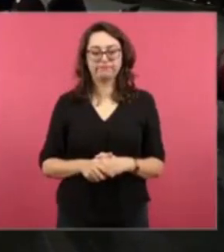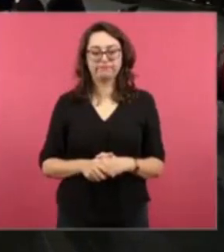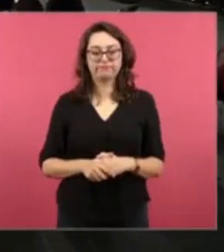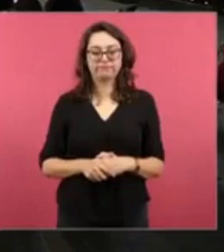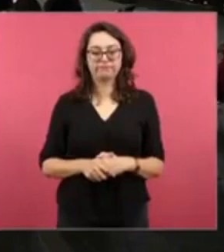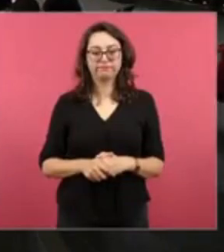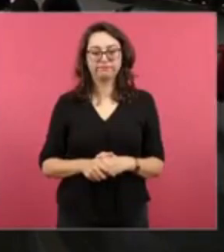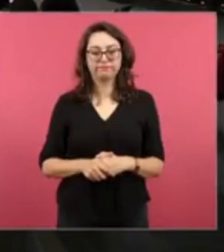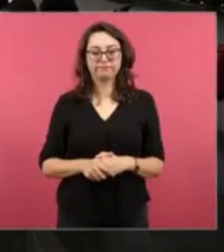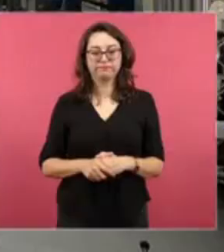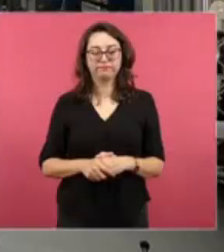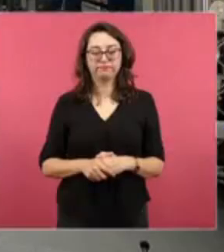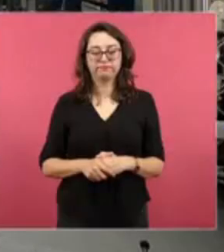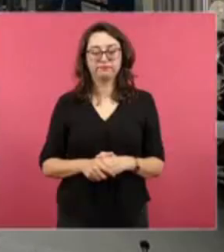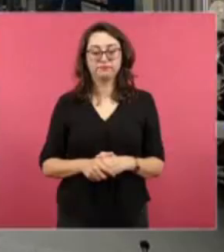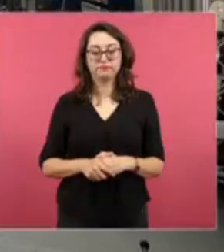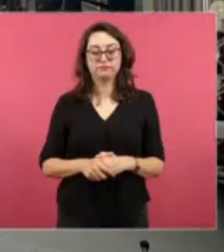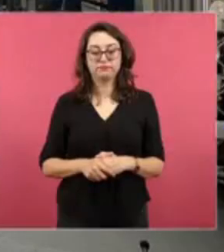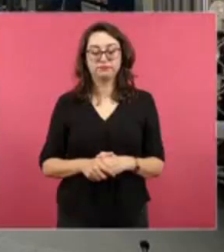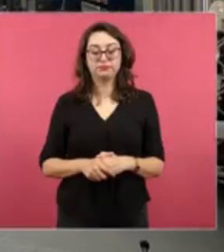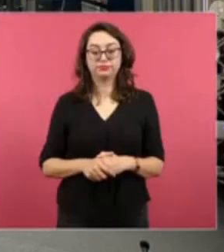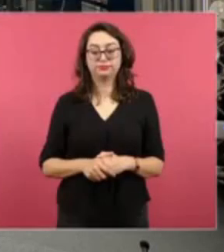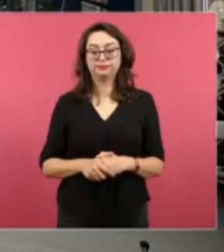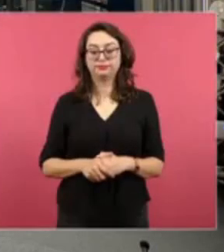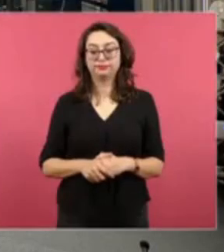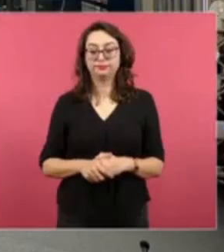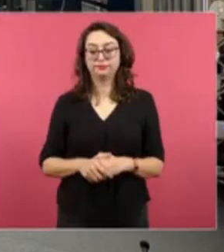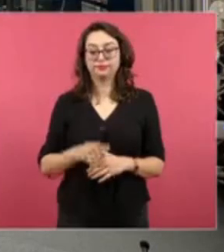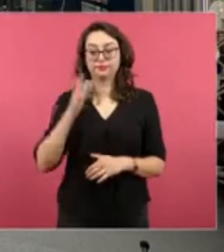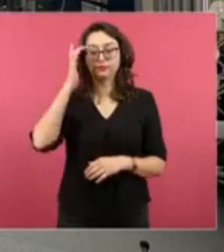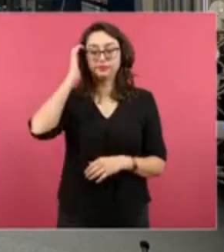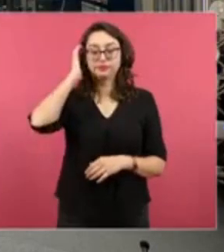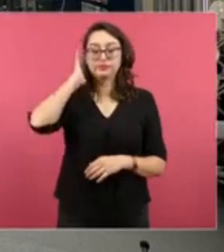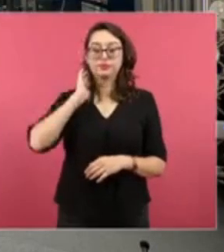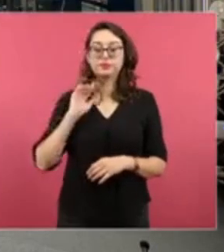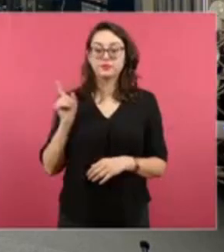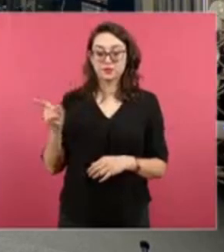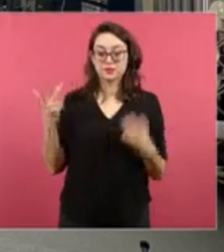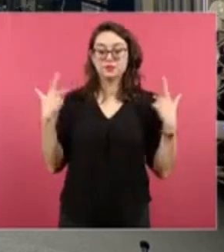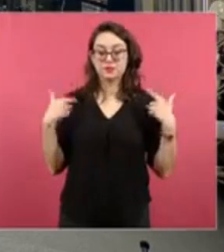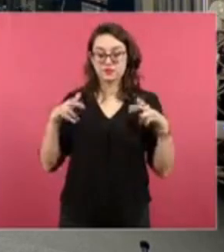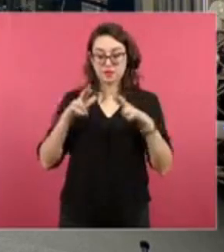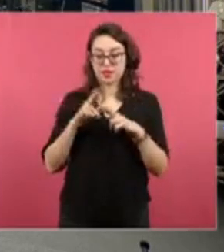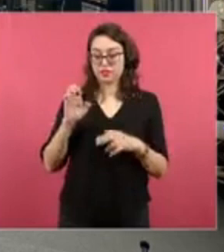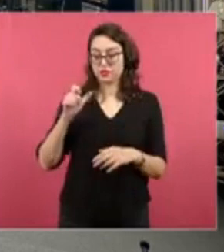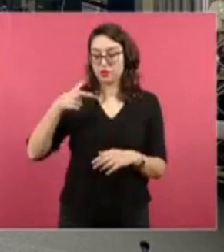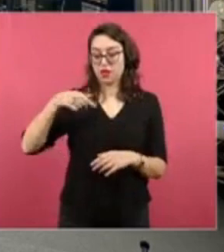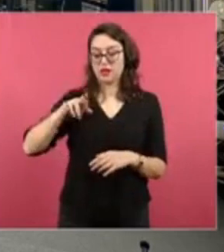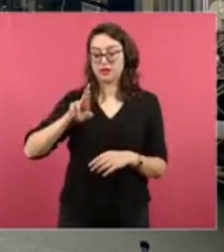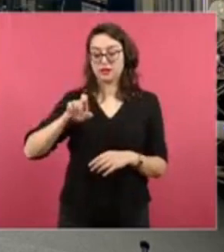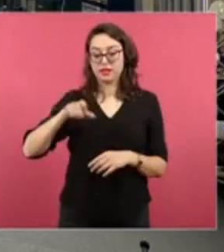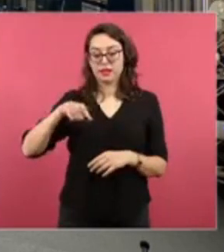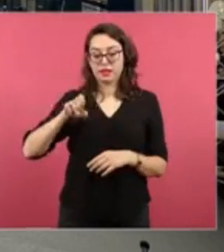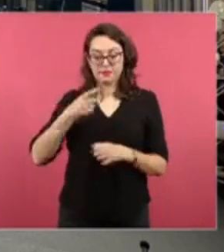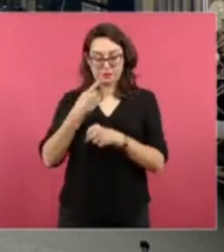¿Quieres contestar primero? Y ahorita, sí, y ahorita. Le vamos a pasar la palabra al maestro Enrique y ahorita.